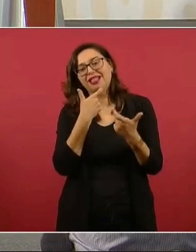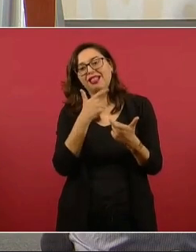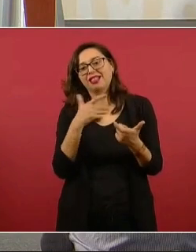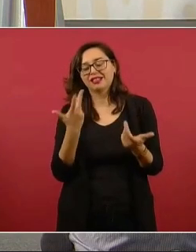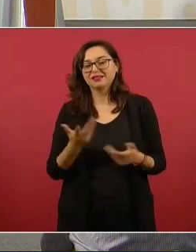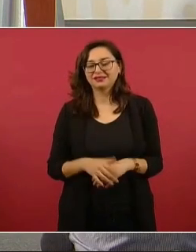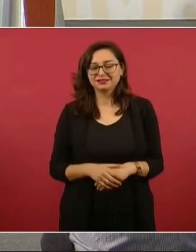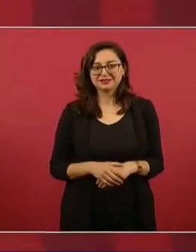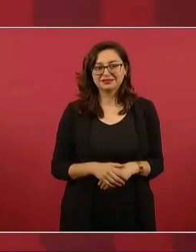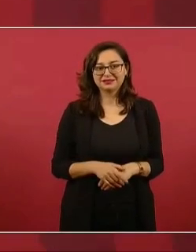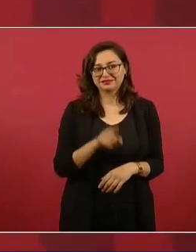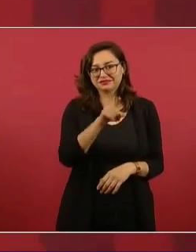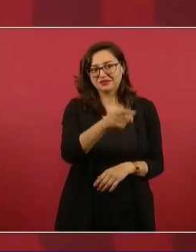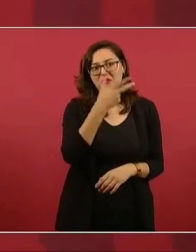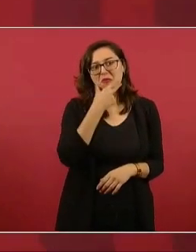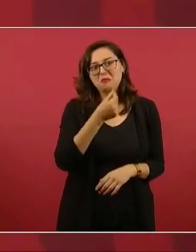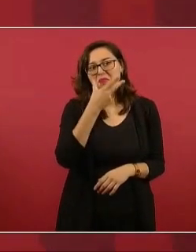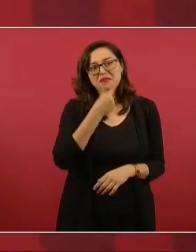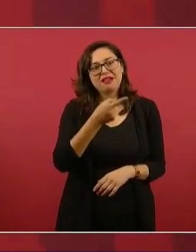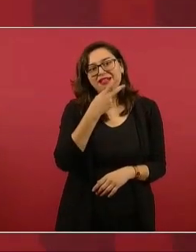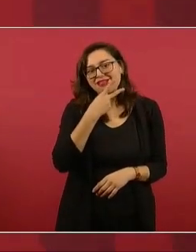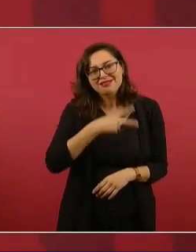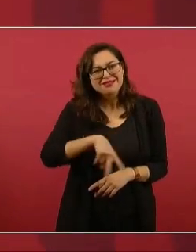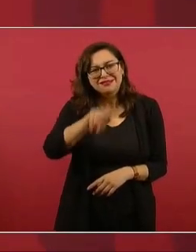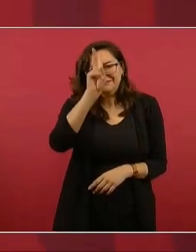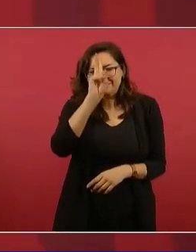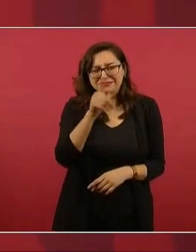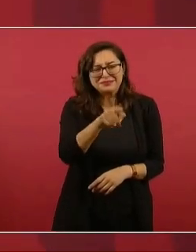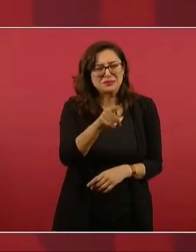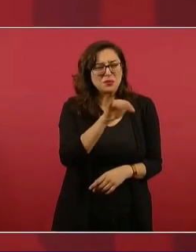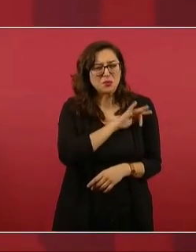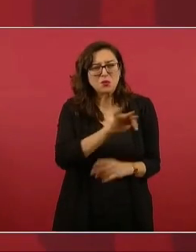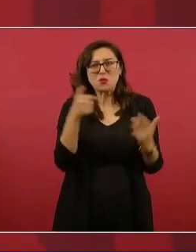la condonación de los impuestos.